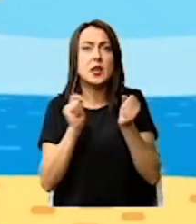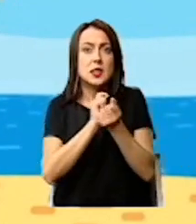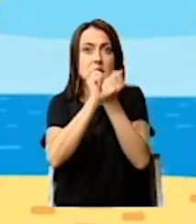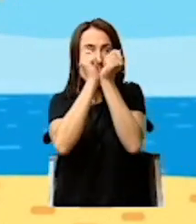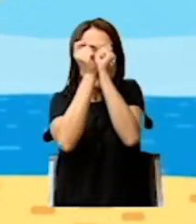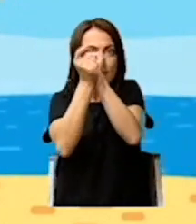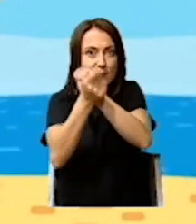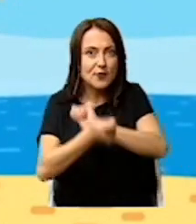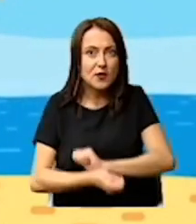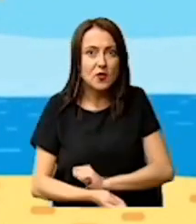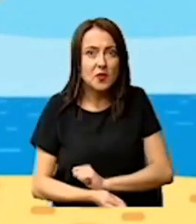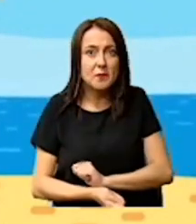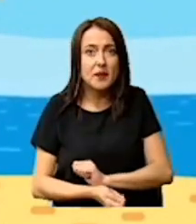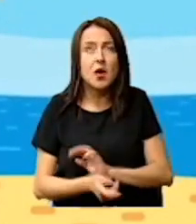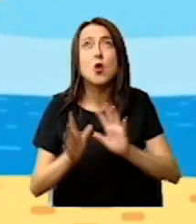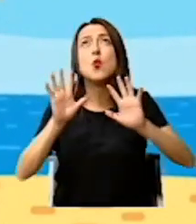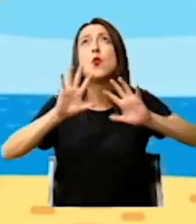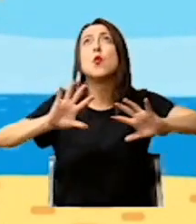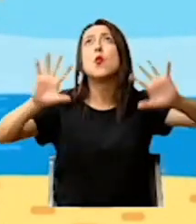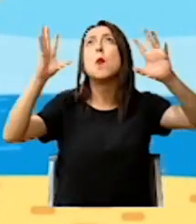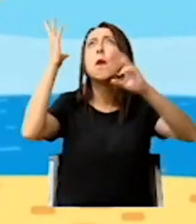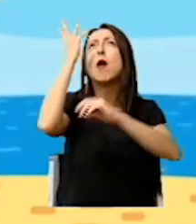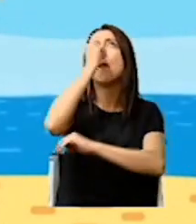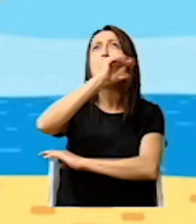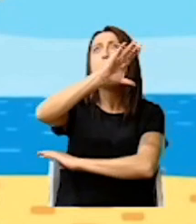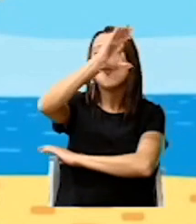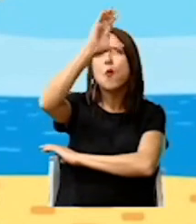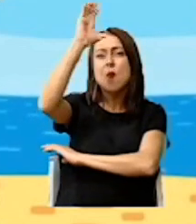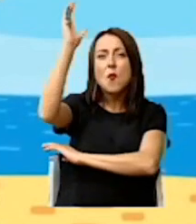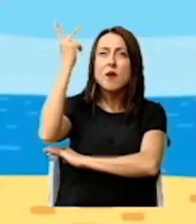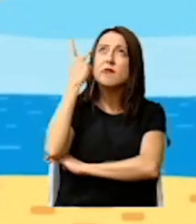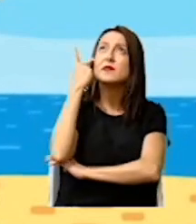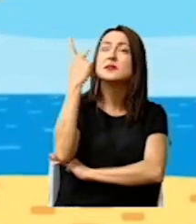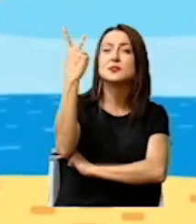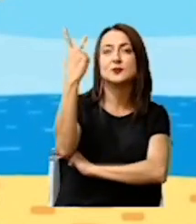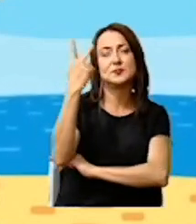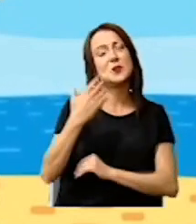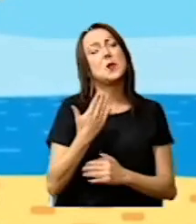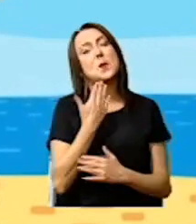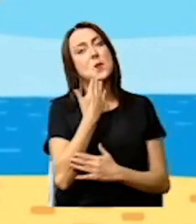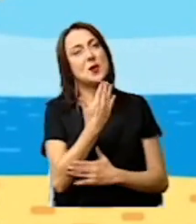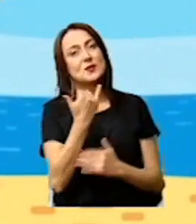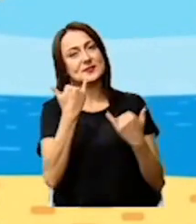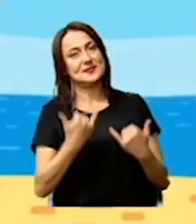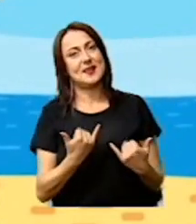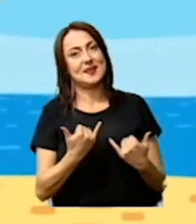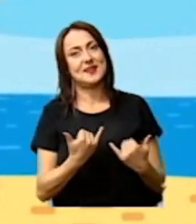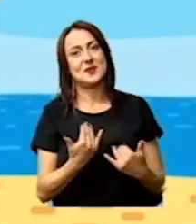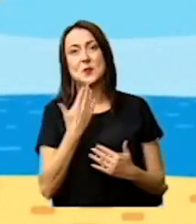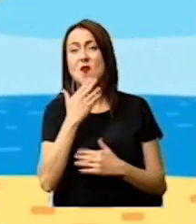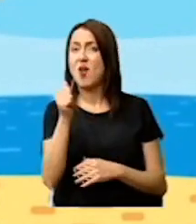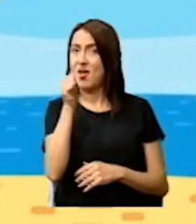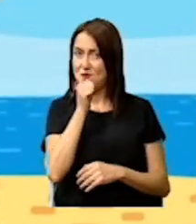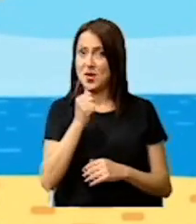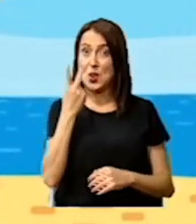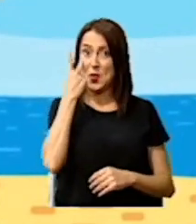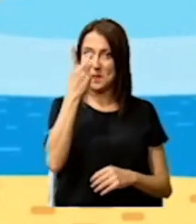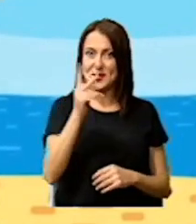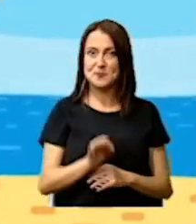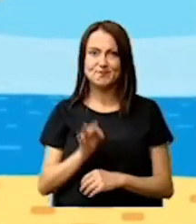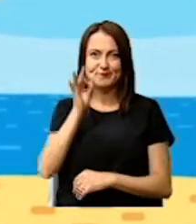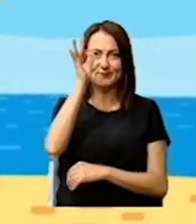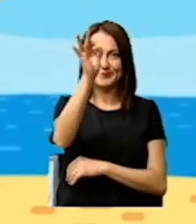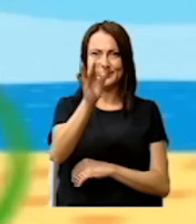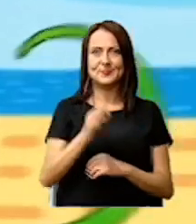transforma... ¡En la nube más hermosa que he visto! Bueno, por hoy ya está bueno de agua. Nos vemos en la